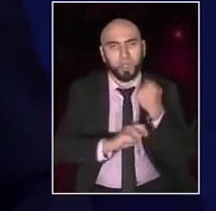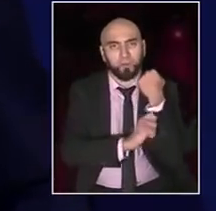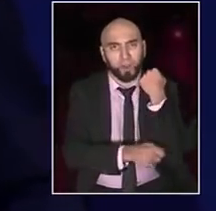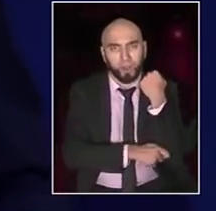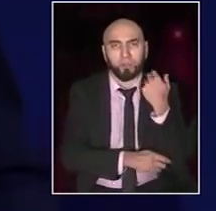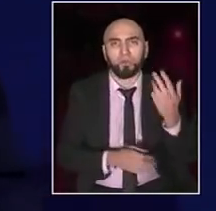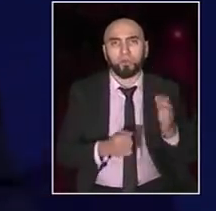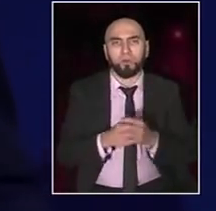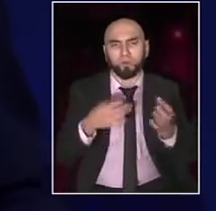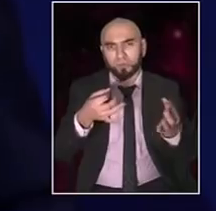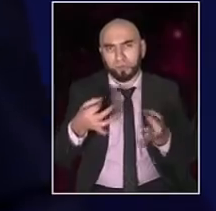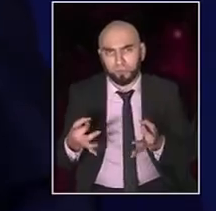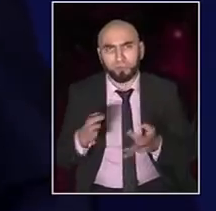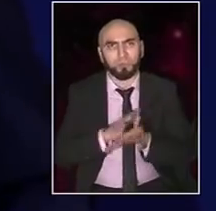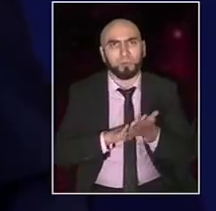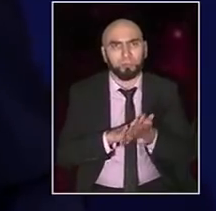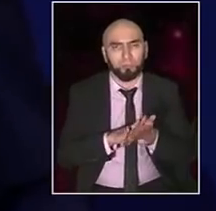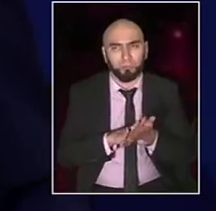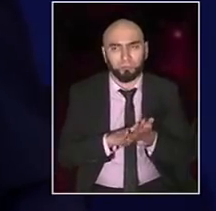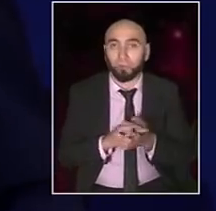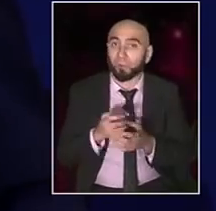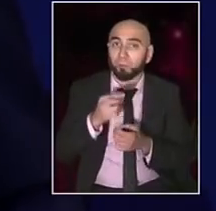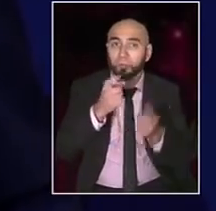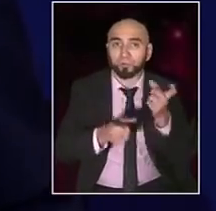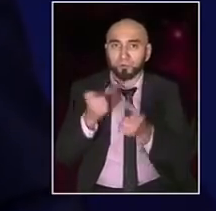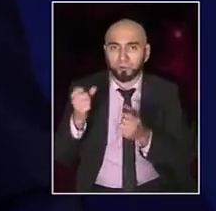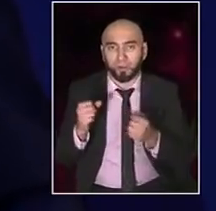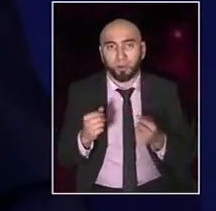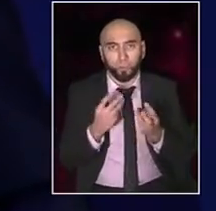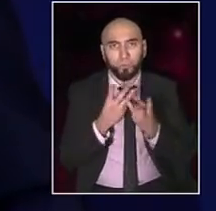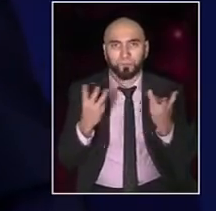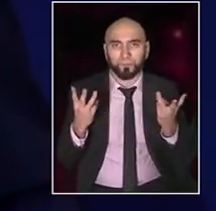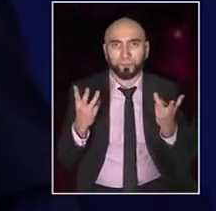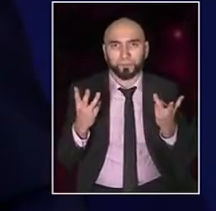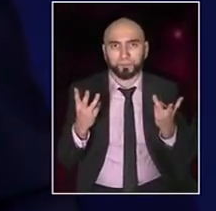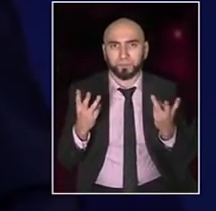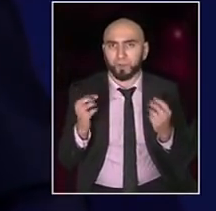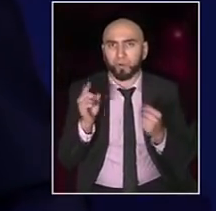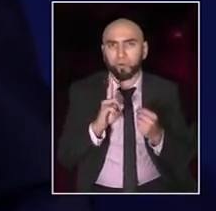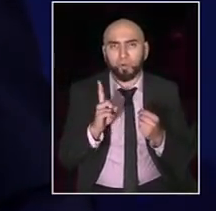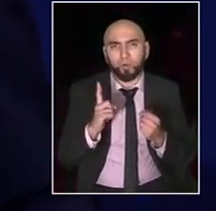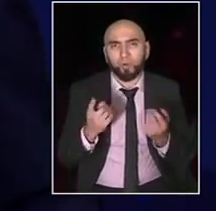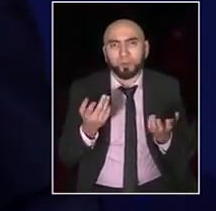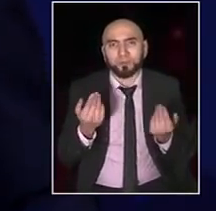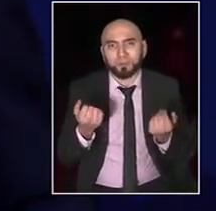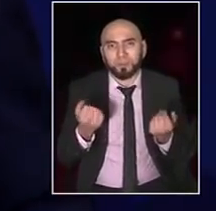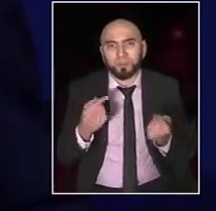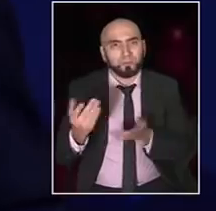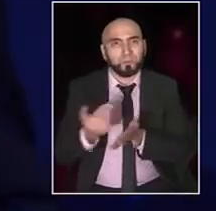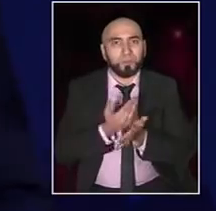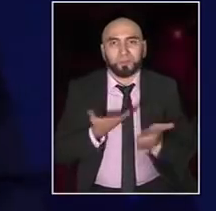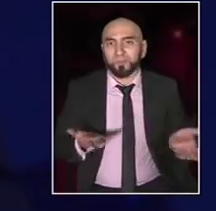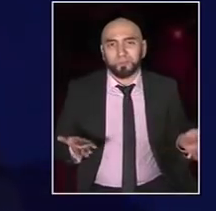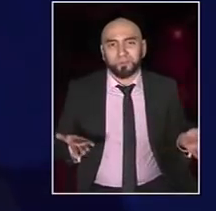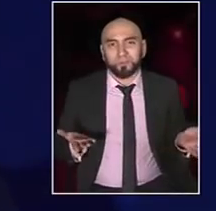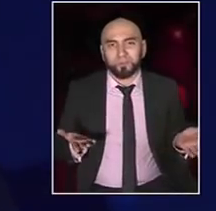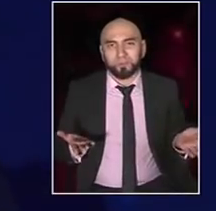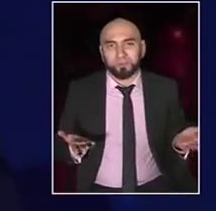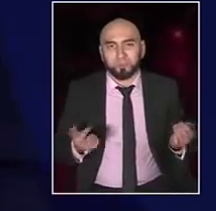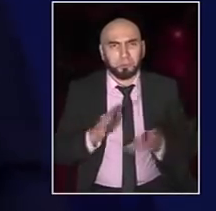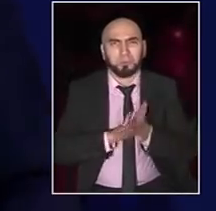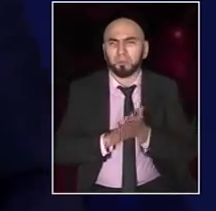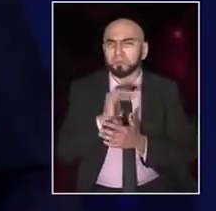cuando las personas estén en la red, cuando las personas estén en las plataformas, no van a necesitar ser asalariados. Yo no sé si le han preguntado a una persona que está en